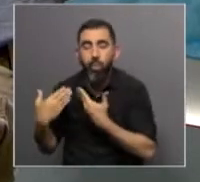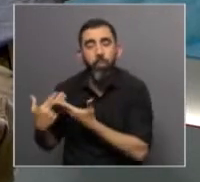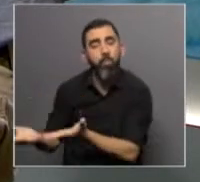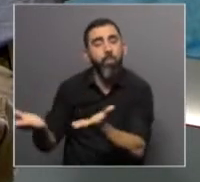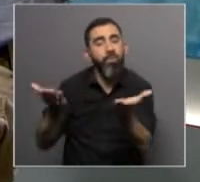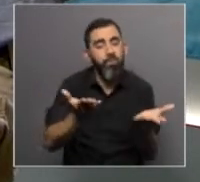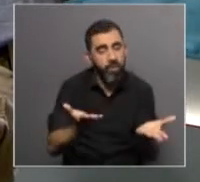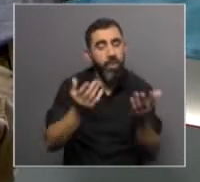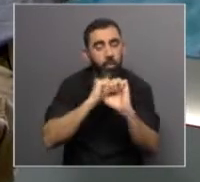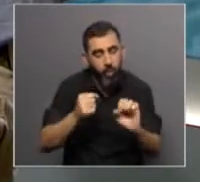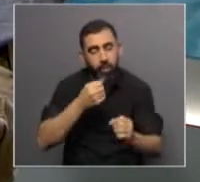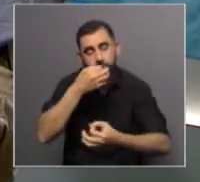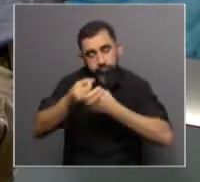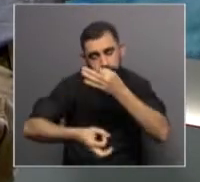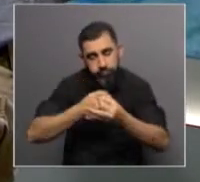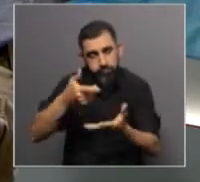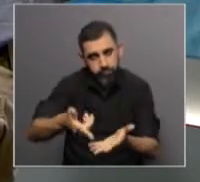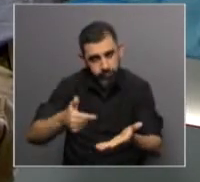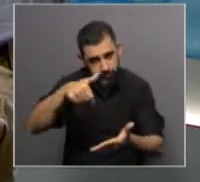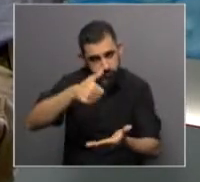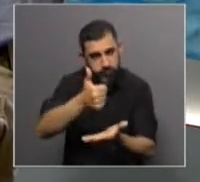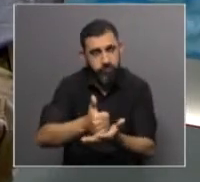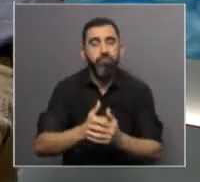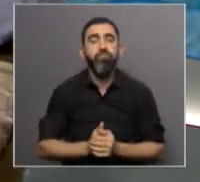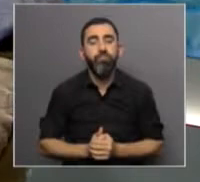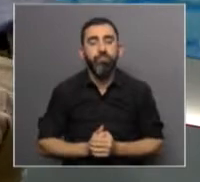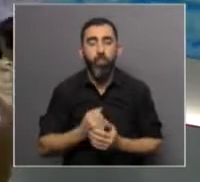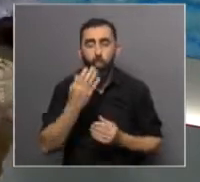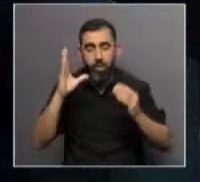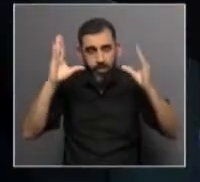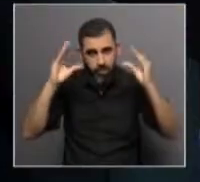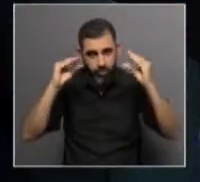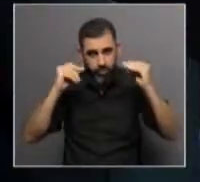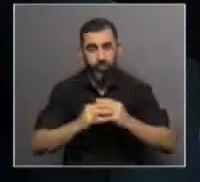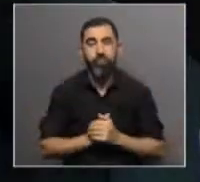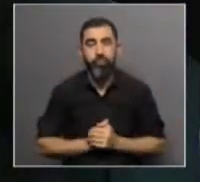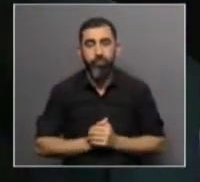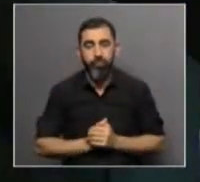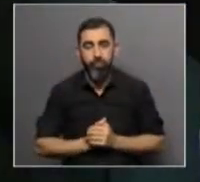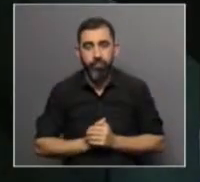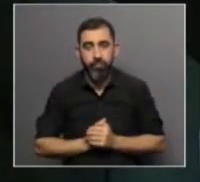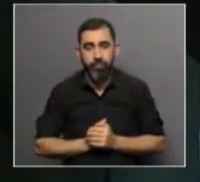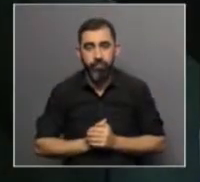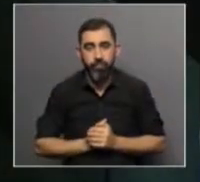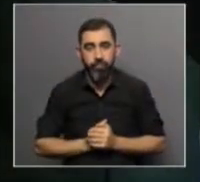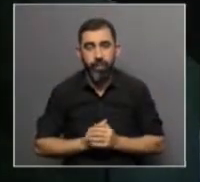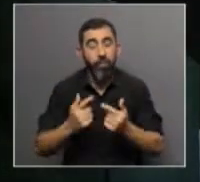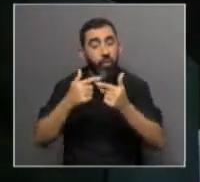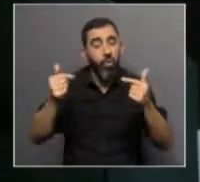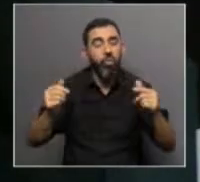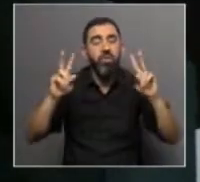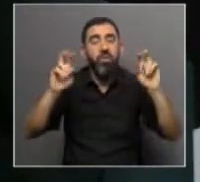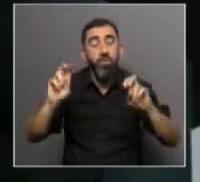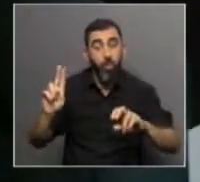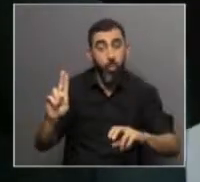por haberme permitido estar hoy con ustedes. Buenas noches. Y decíamos que vamos a hablar de cosas que tienen que ver